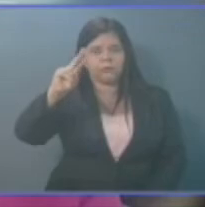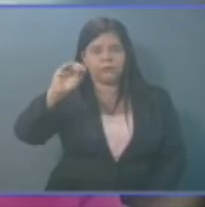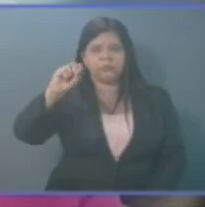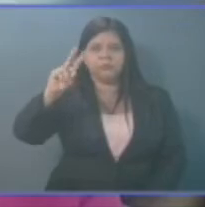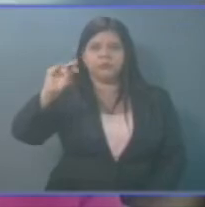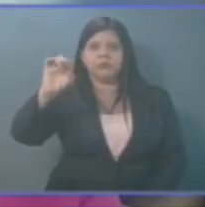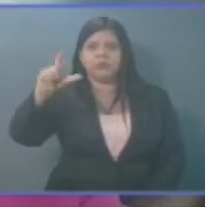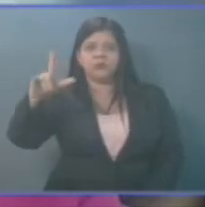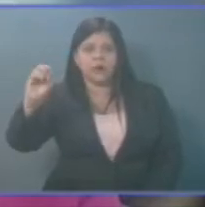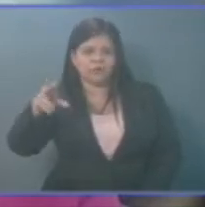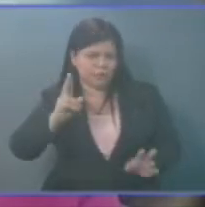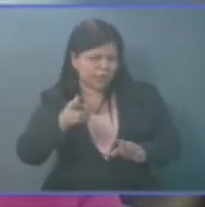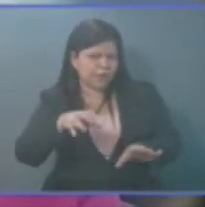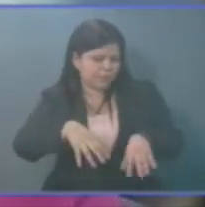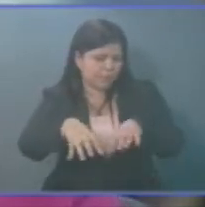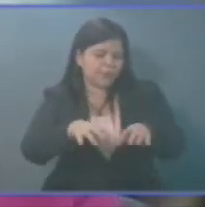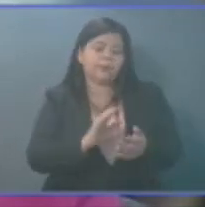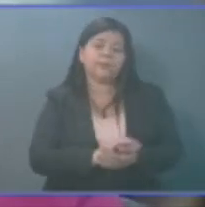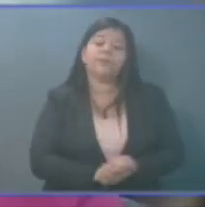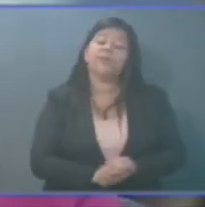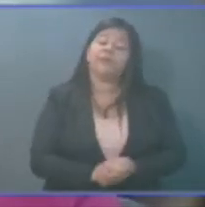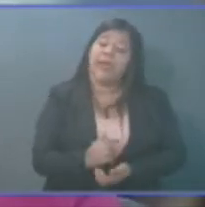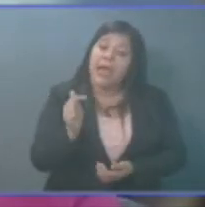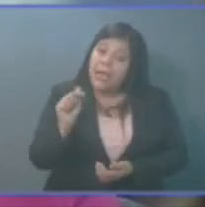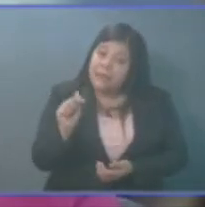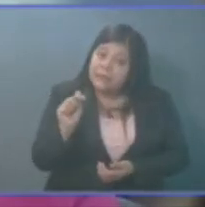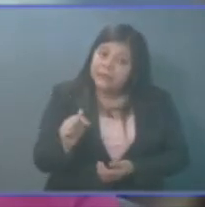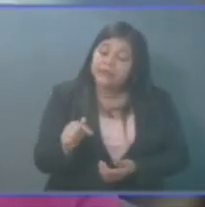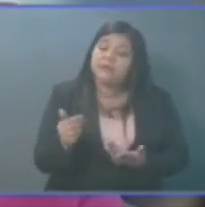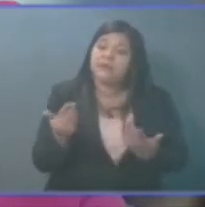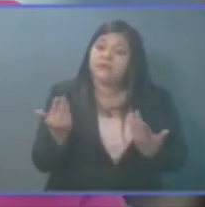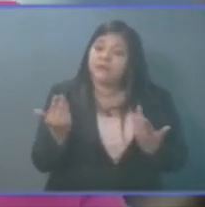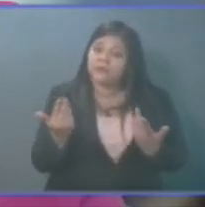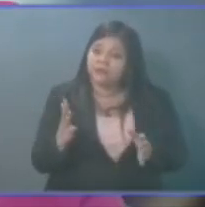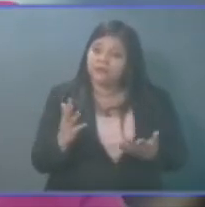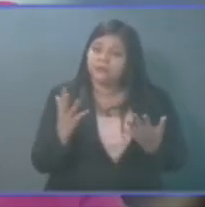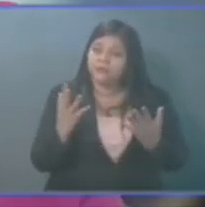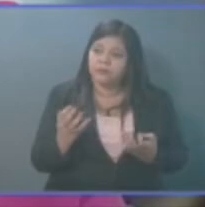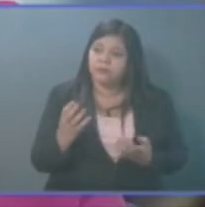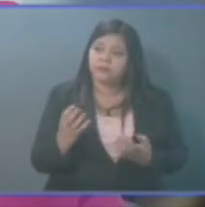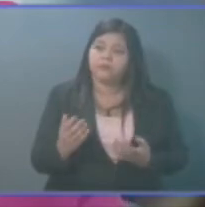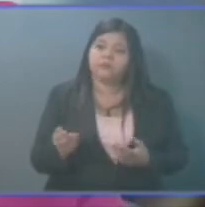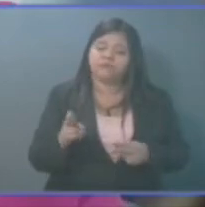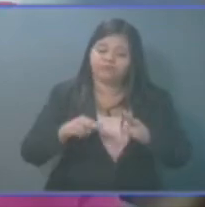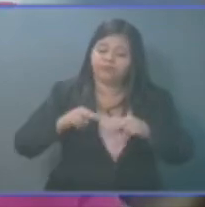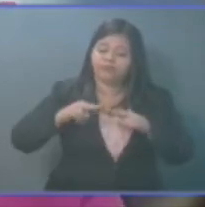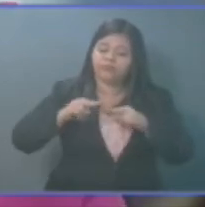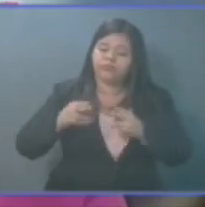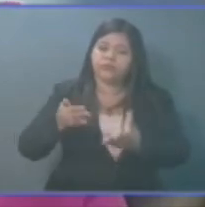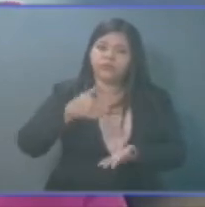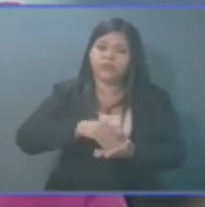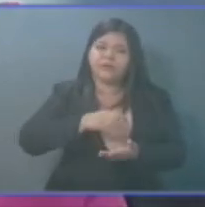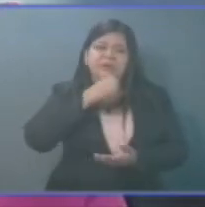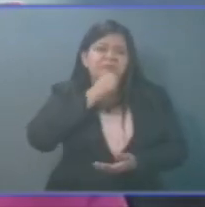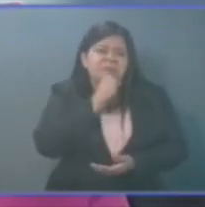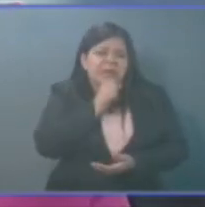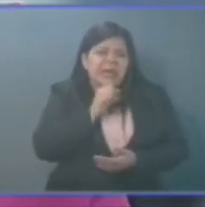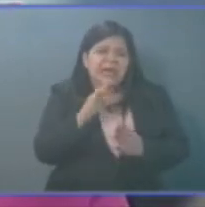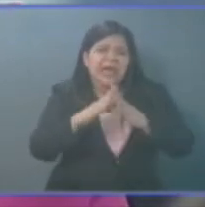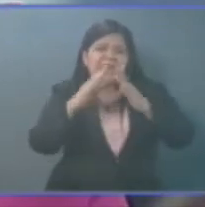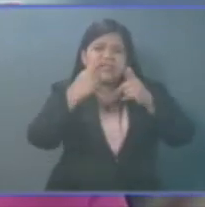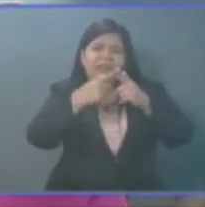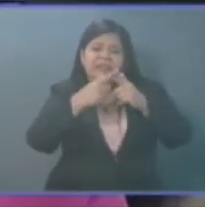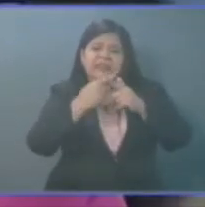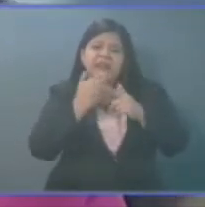donde emprendió la tarea de renovar el viejo templo católico por uno